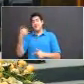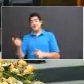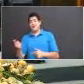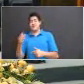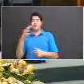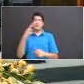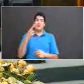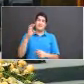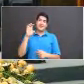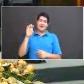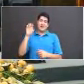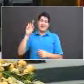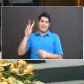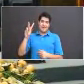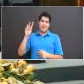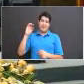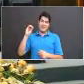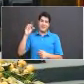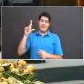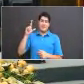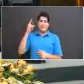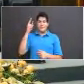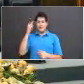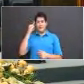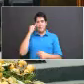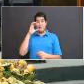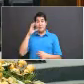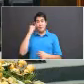Y son cuates ahora.